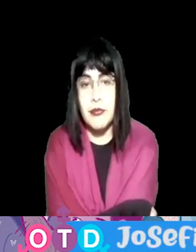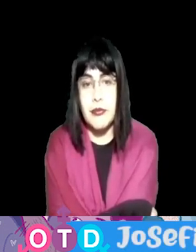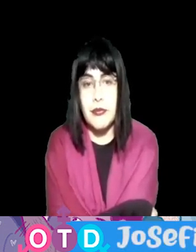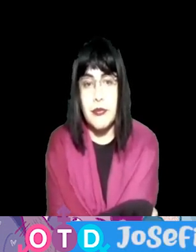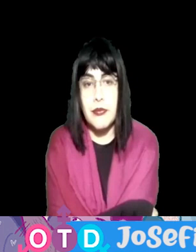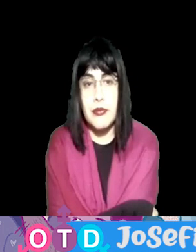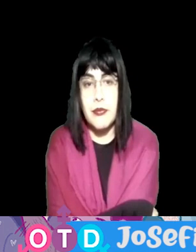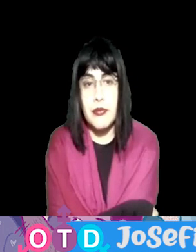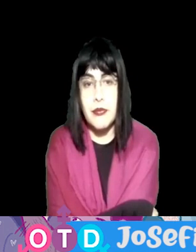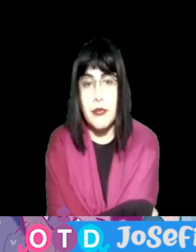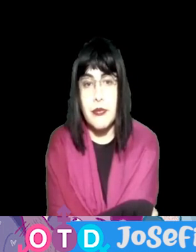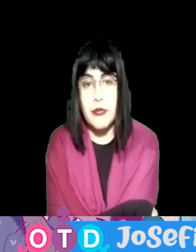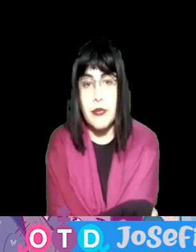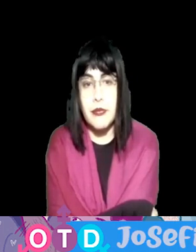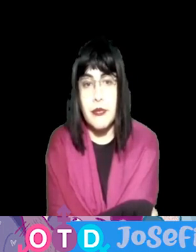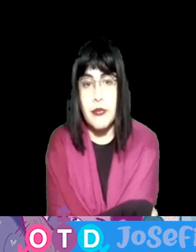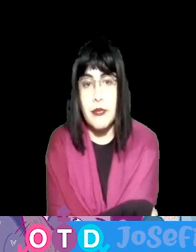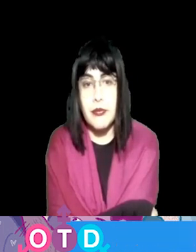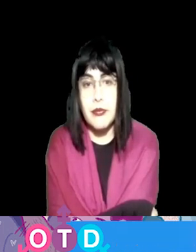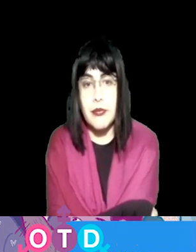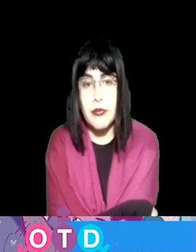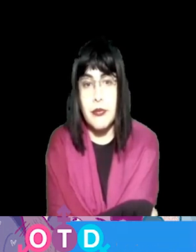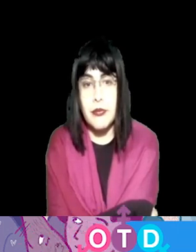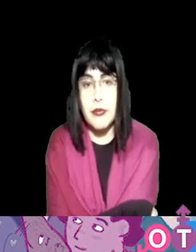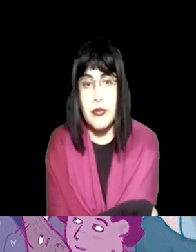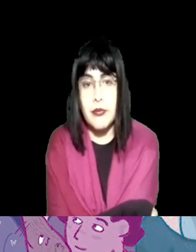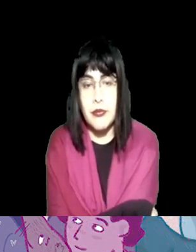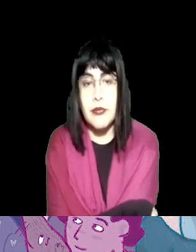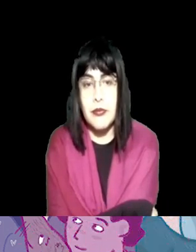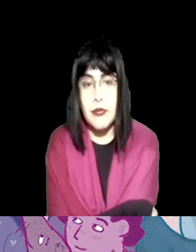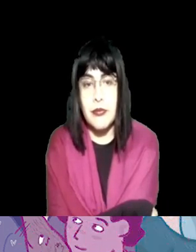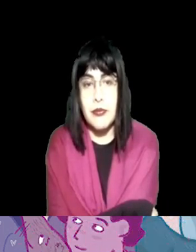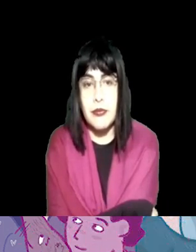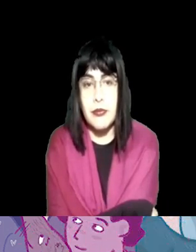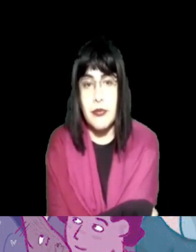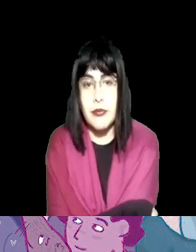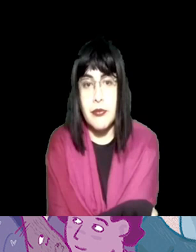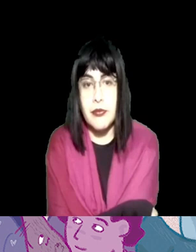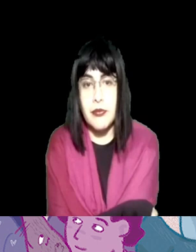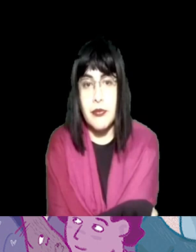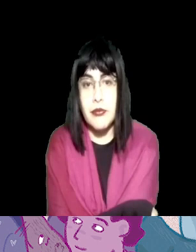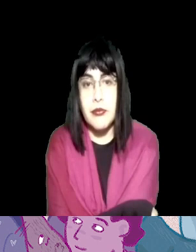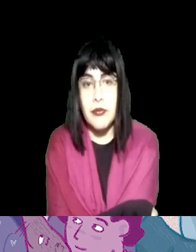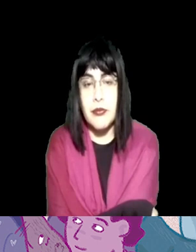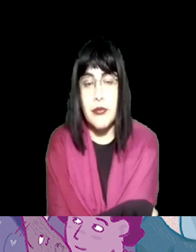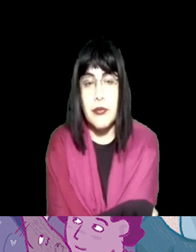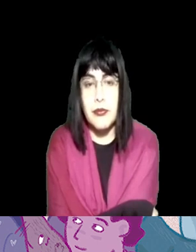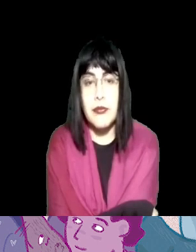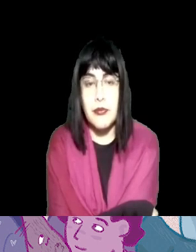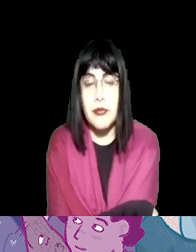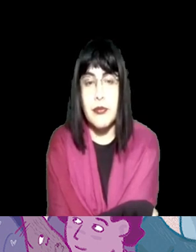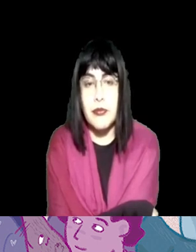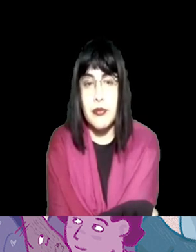para ver quién se gana el Premio Iberoamericano a nivel internacional, digamos. Pero nosotros somos unos de los representantes de Chile.